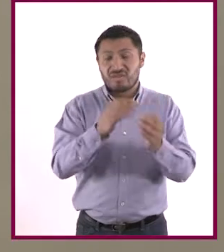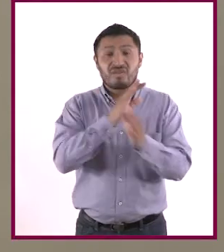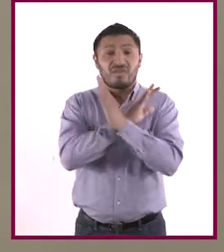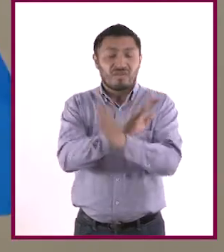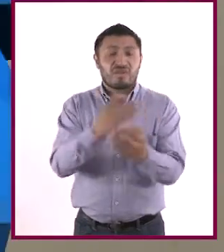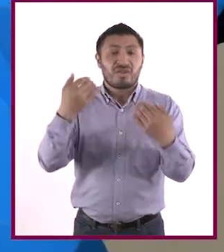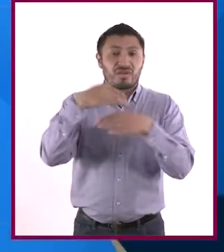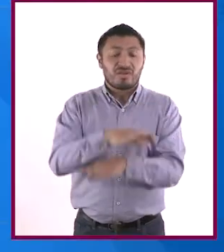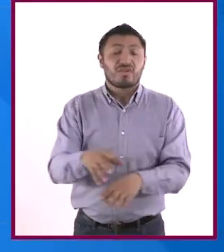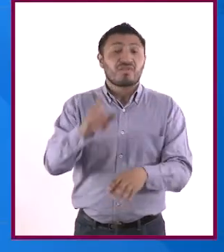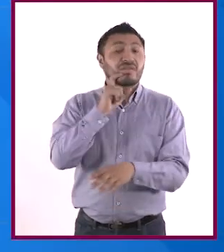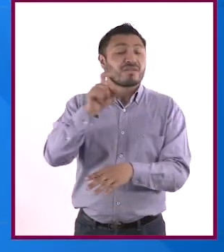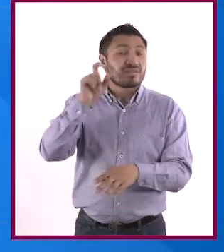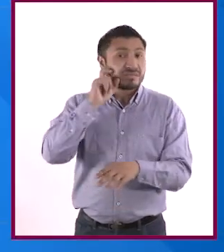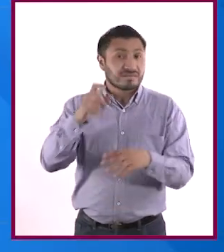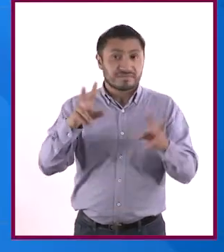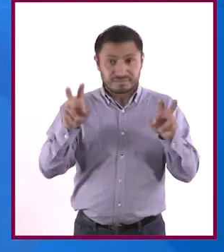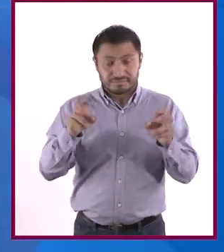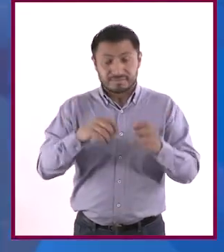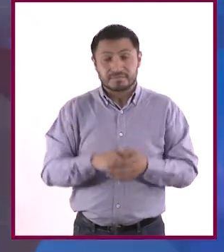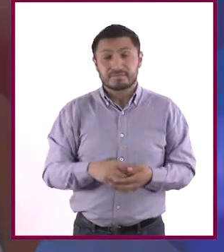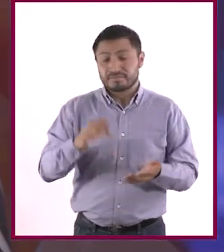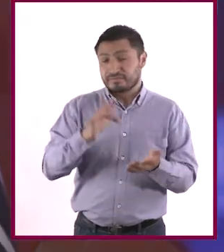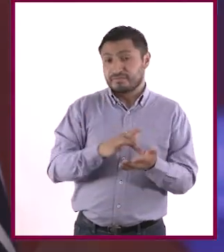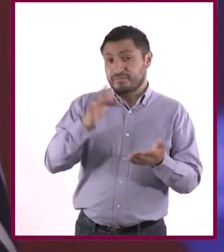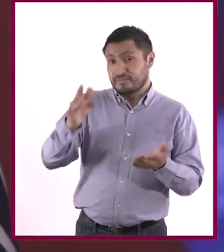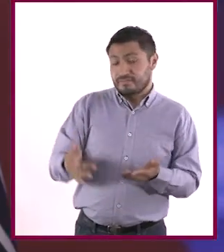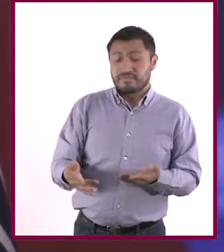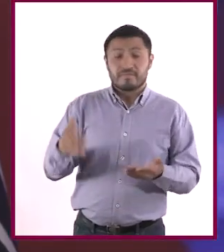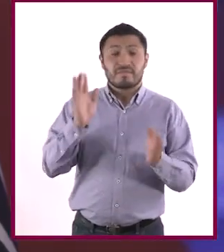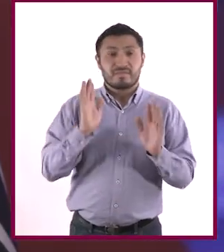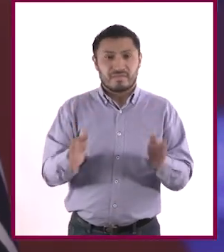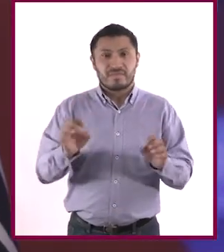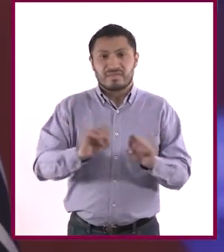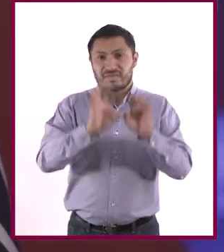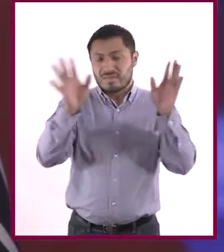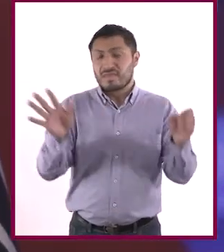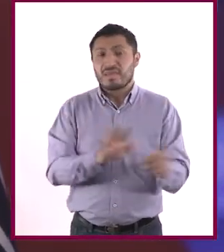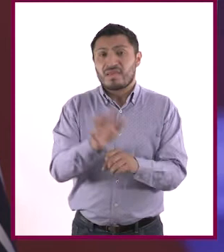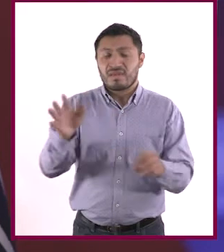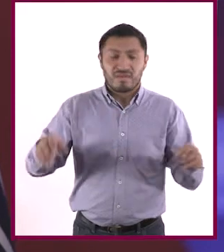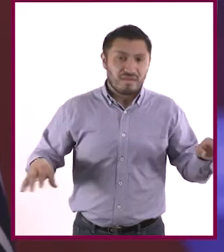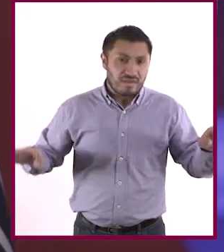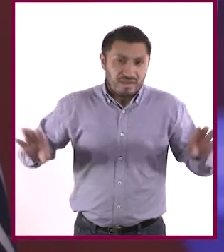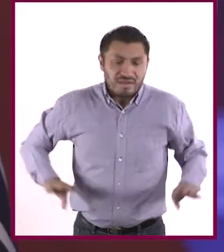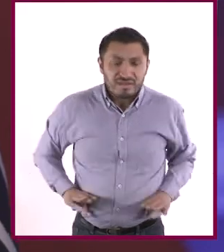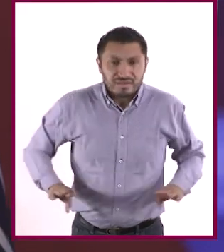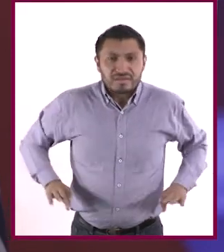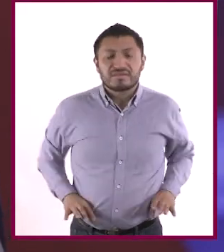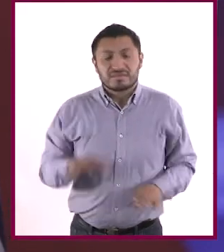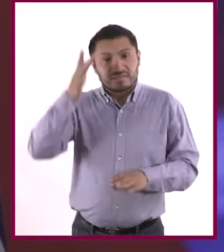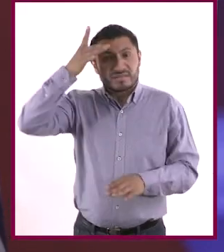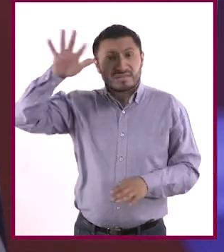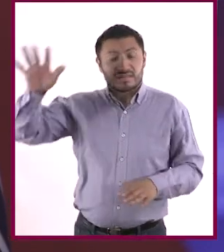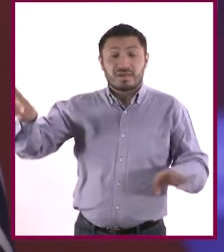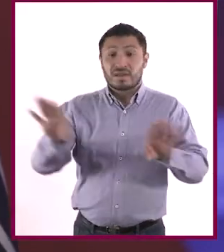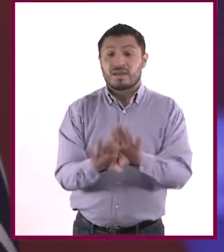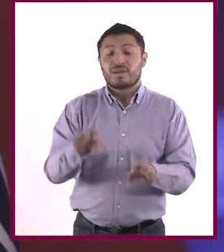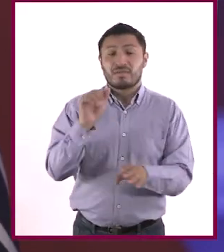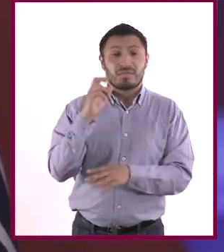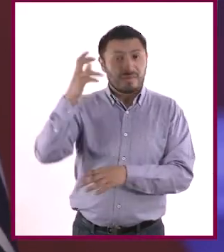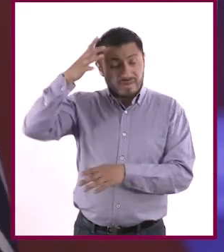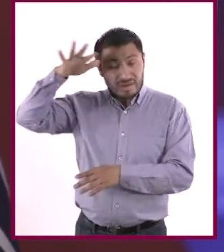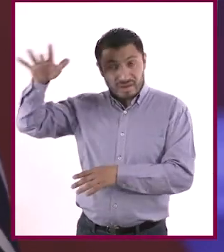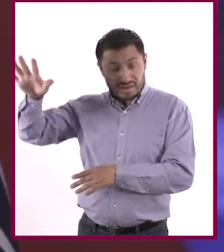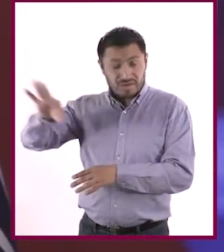de sexualidad. Gracias, Donovan. Ya tenemos más claro cuáles son las conductas adultistas y cómo el adultocentrismo puede